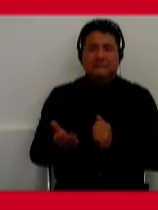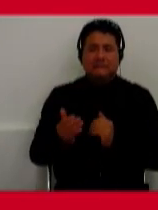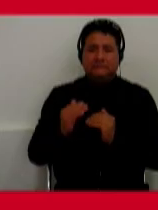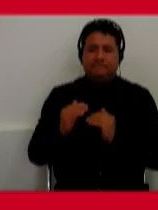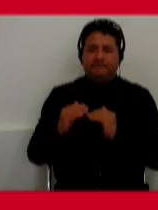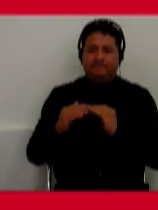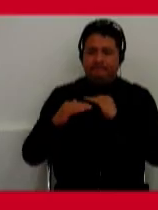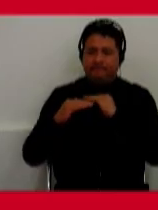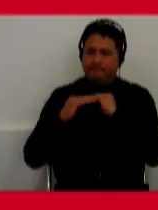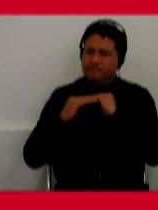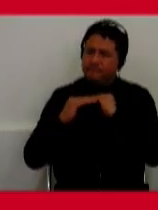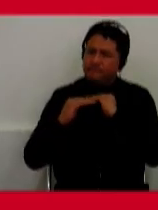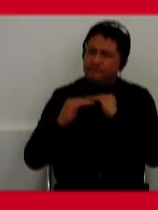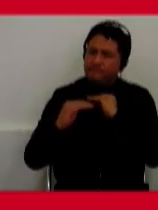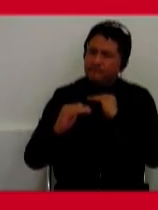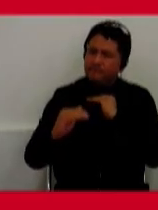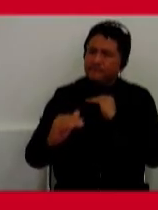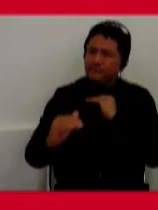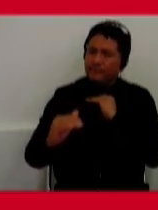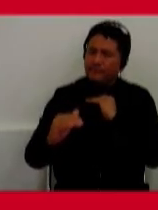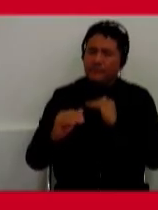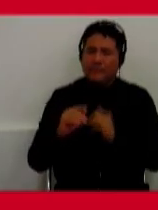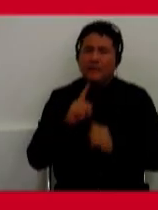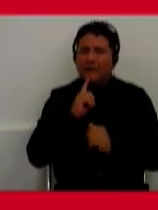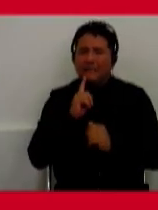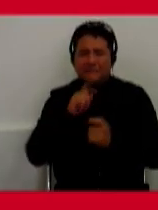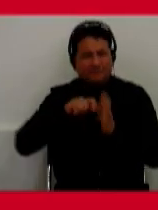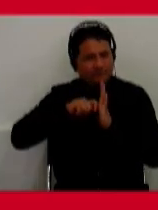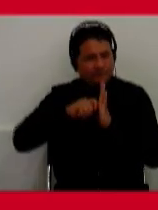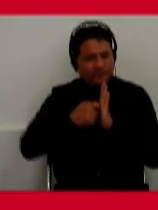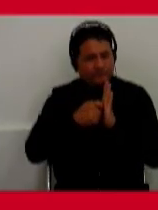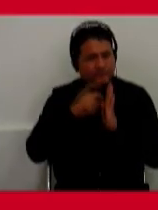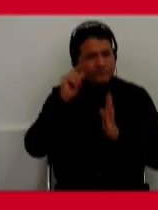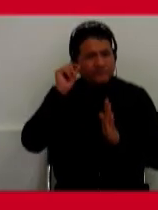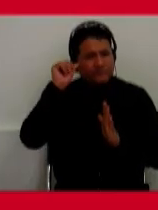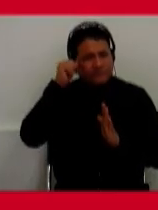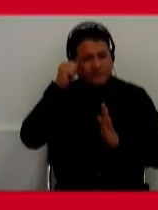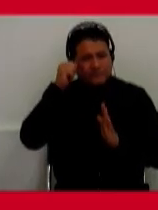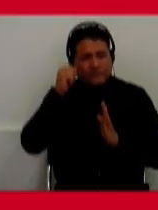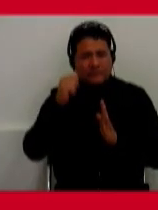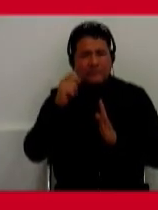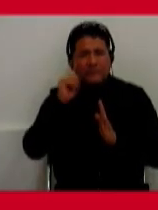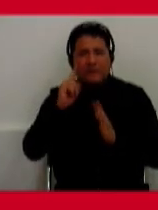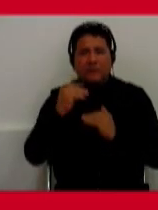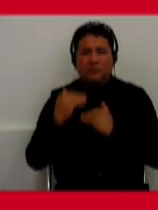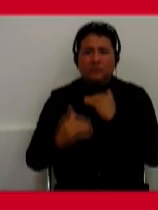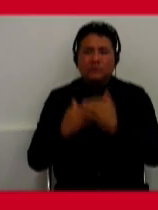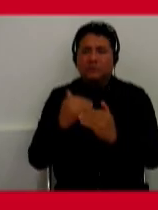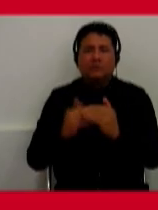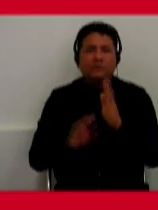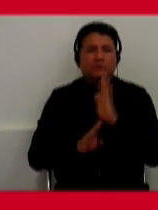y confiabilidad ha sido clave para este proceso de gestión de geomecánica.